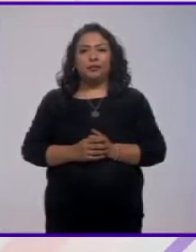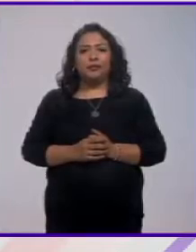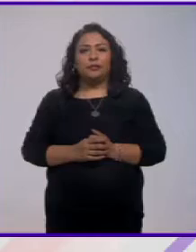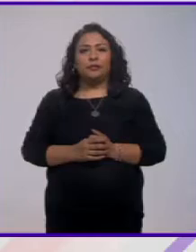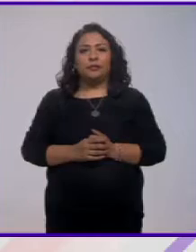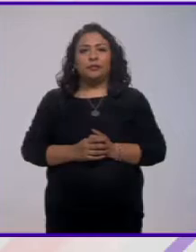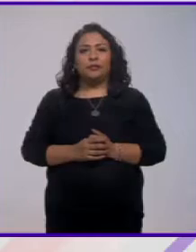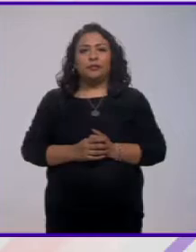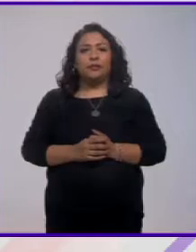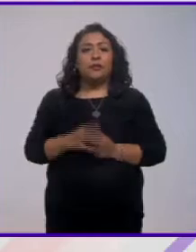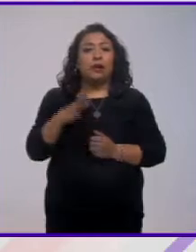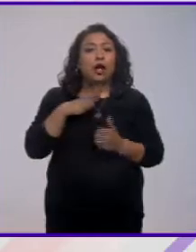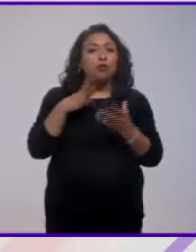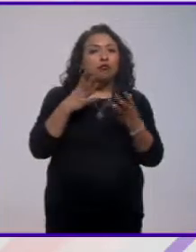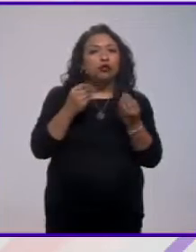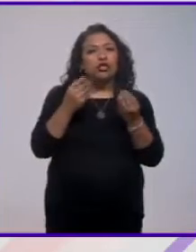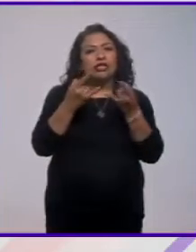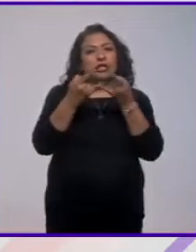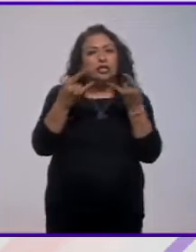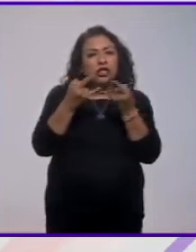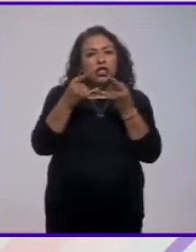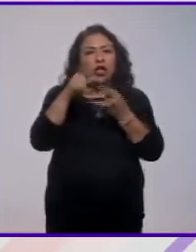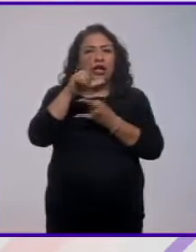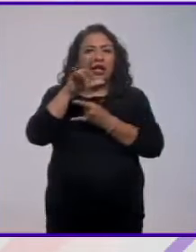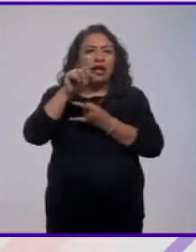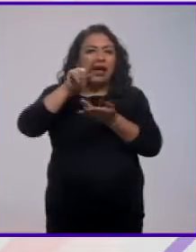Una cultura plagada de mitos y leyendas,